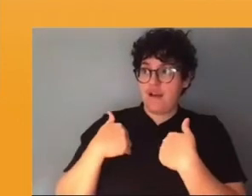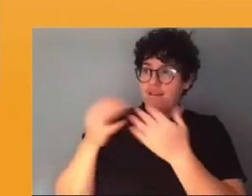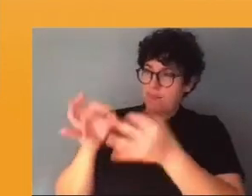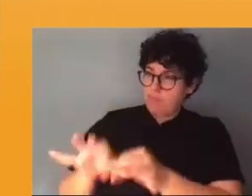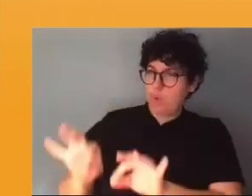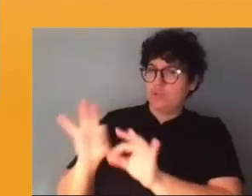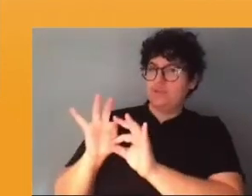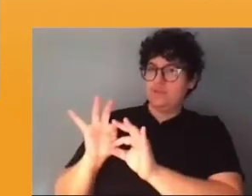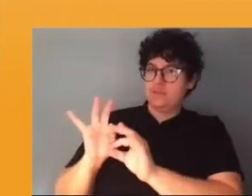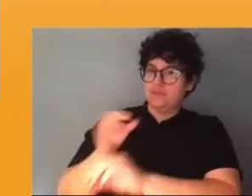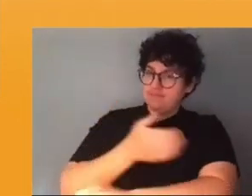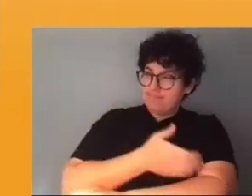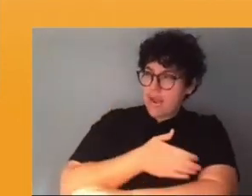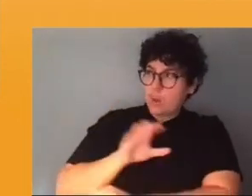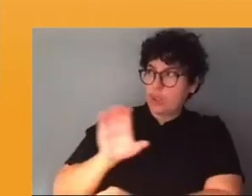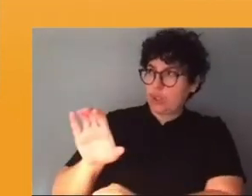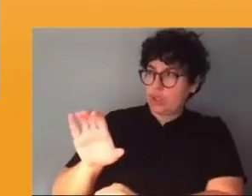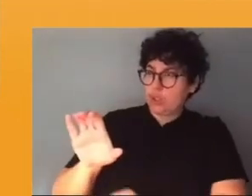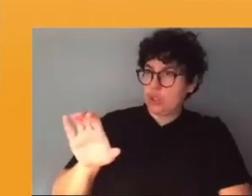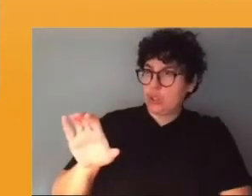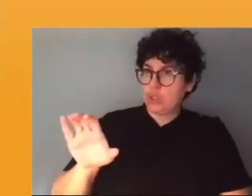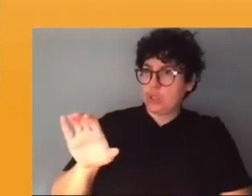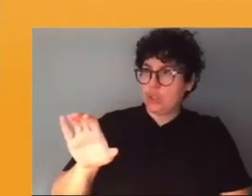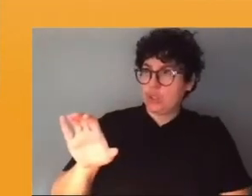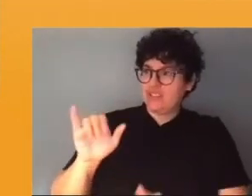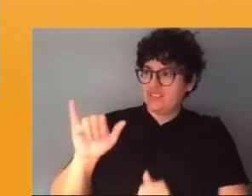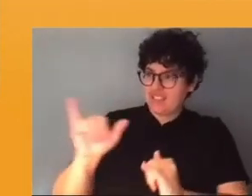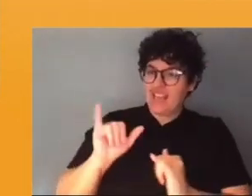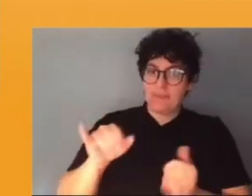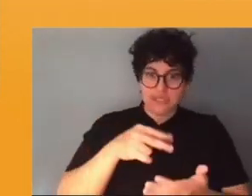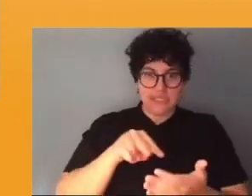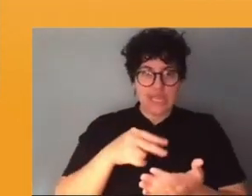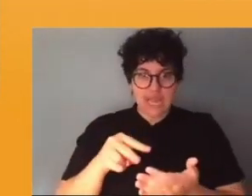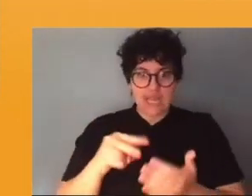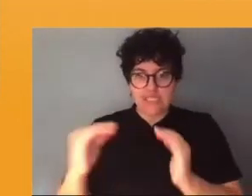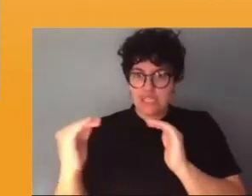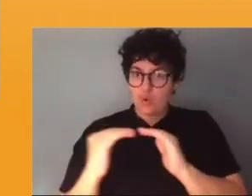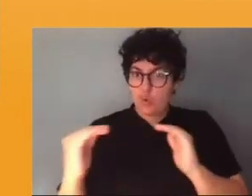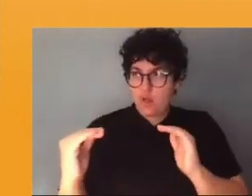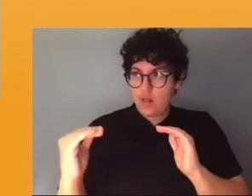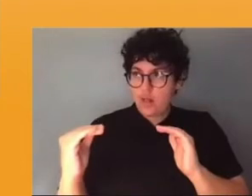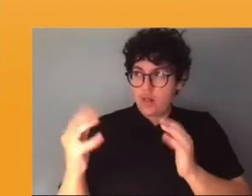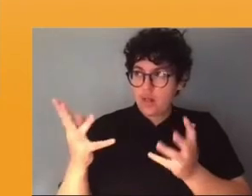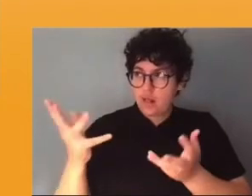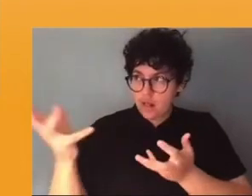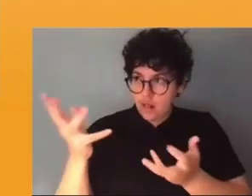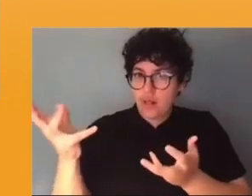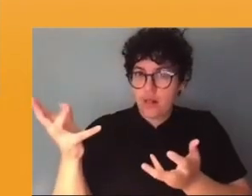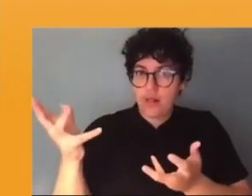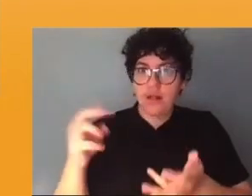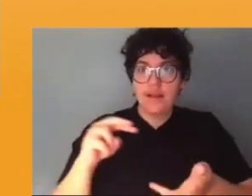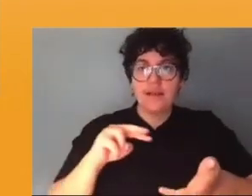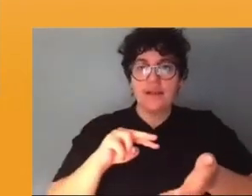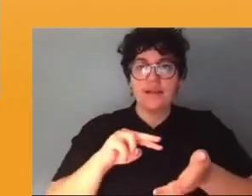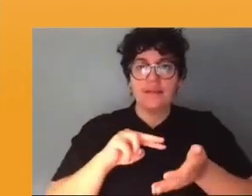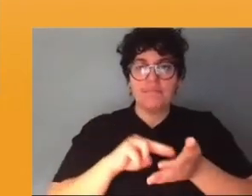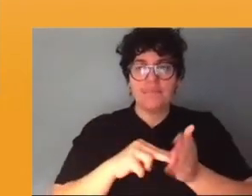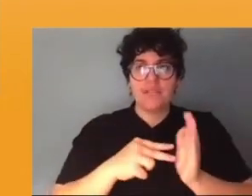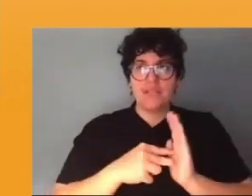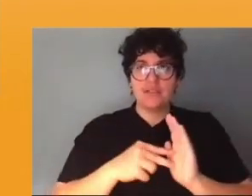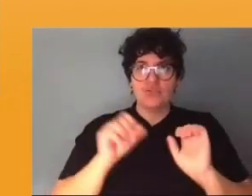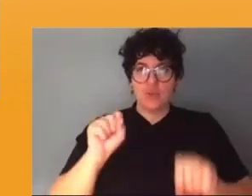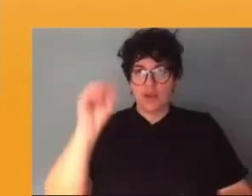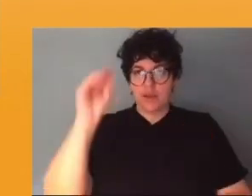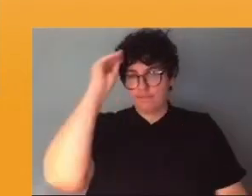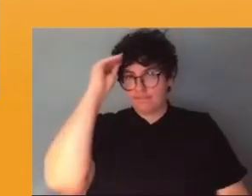das el mismo nivel de importancia a la música que a la danza. Realmente lo puedes poner al